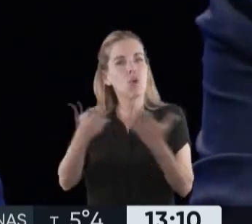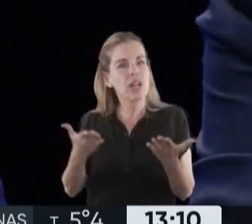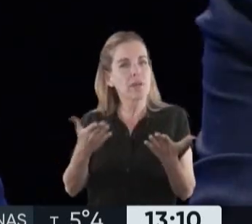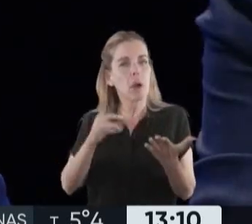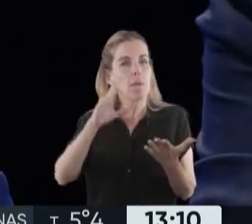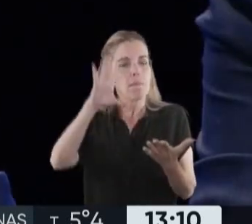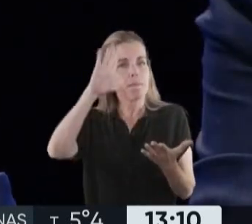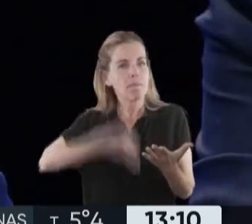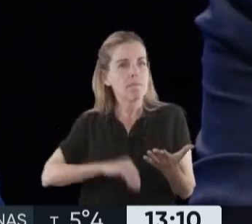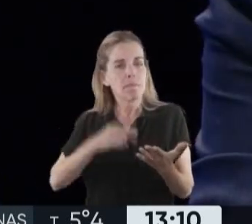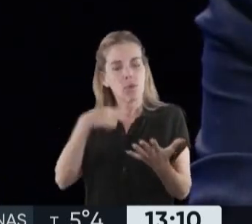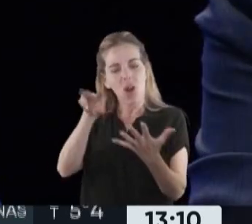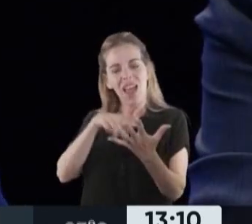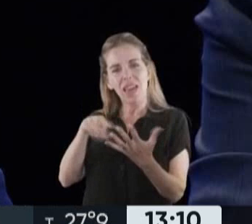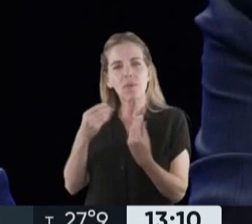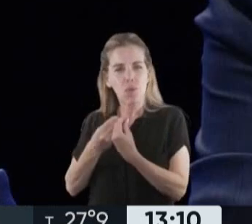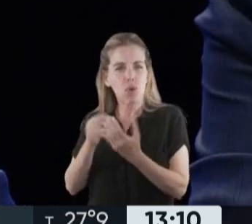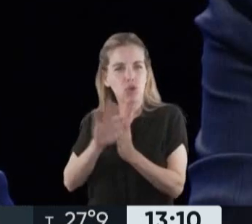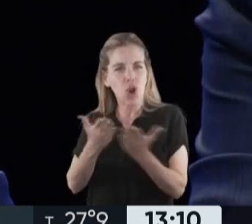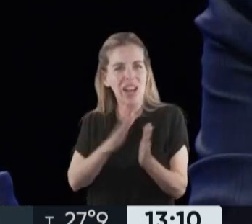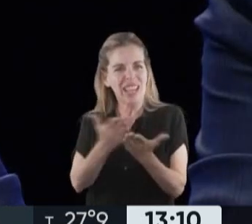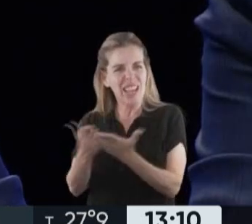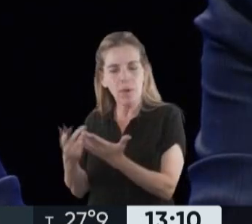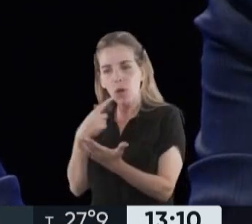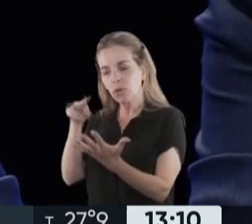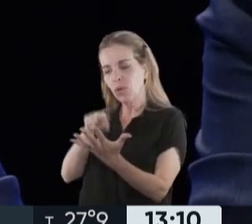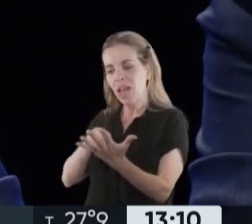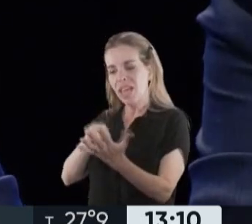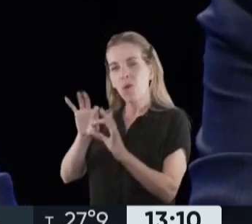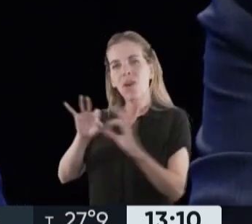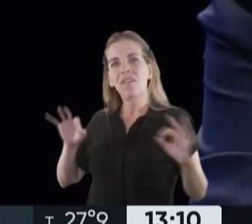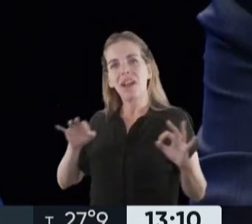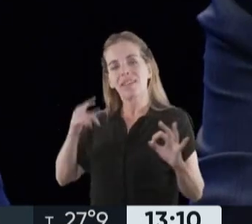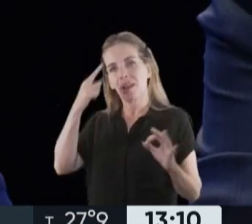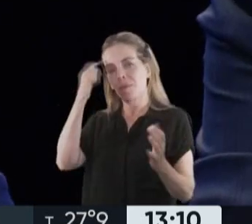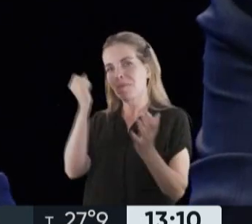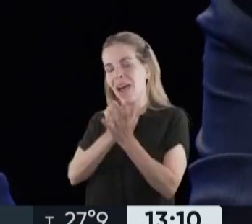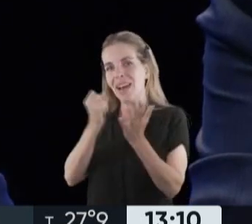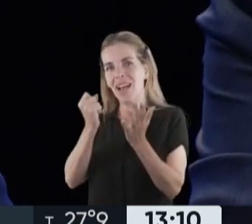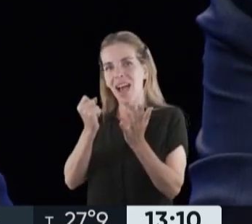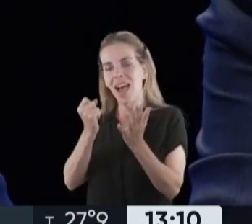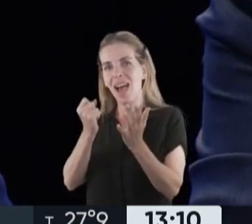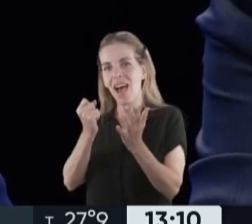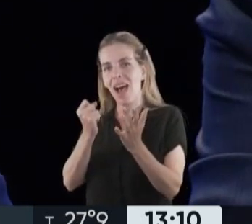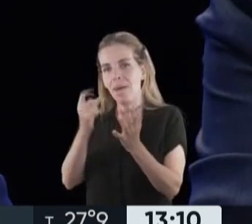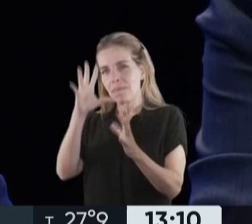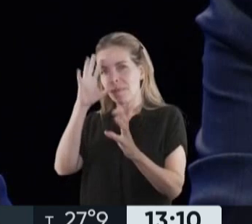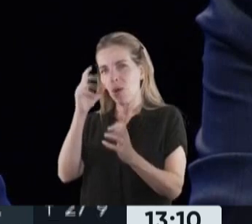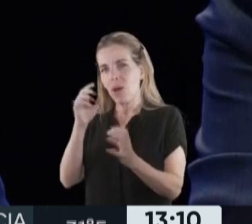cuál de los libros que leí de él, me dejó pegado en la mente una frase que